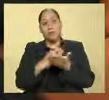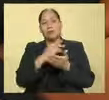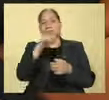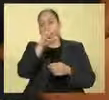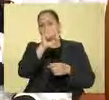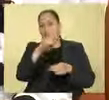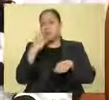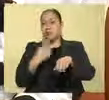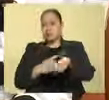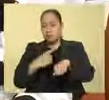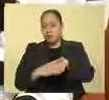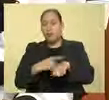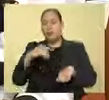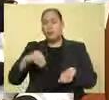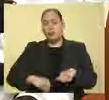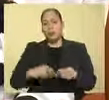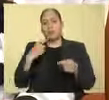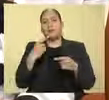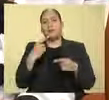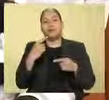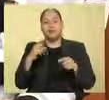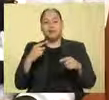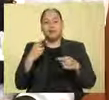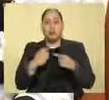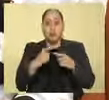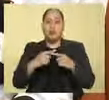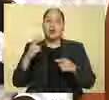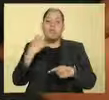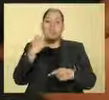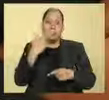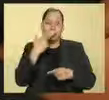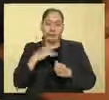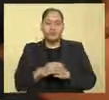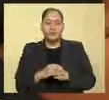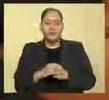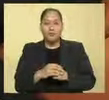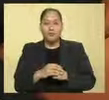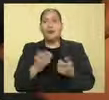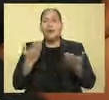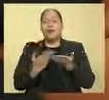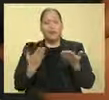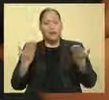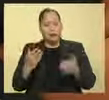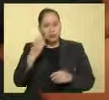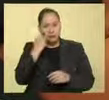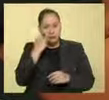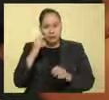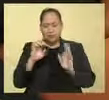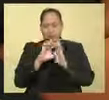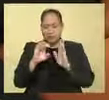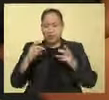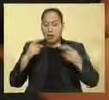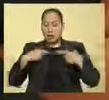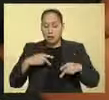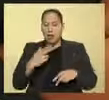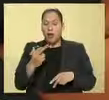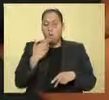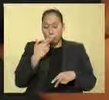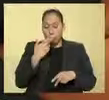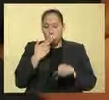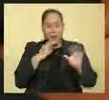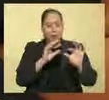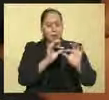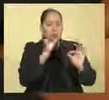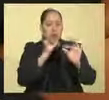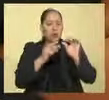enfermedades derivadas del consumo del tabaco. Ahora, ¿qué se considera? Se considera un fumador activo a